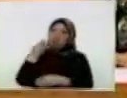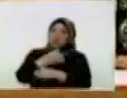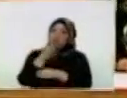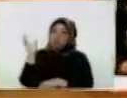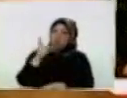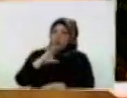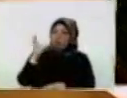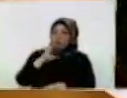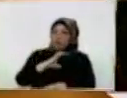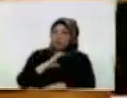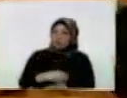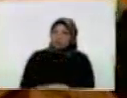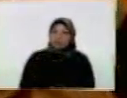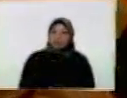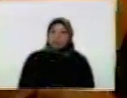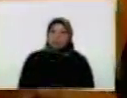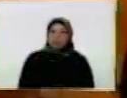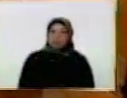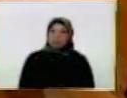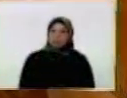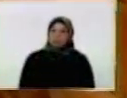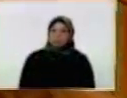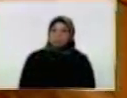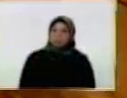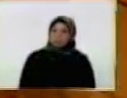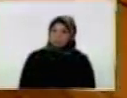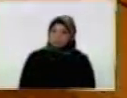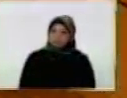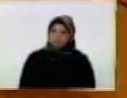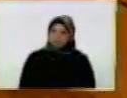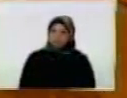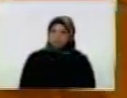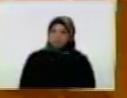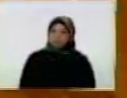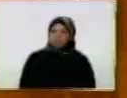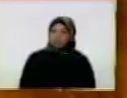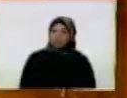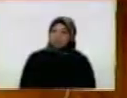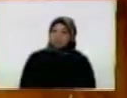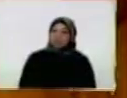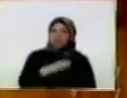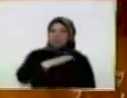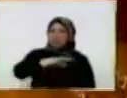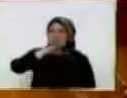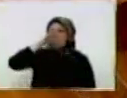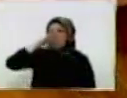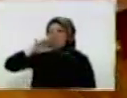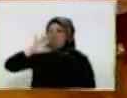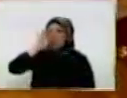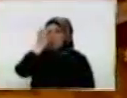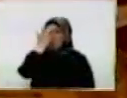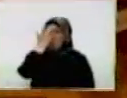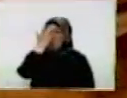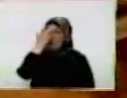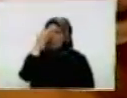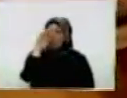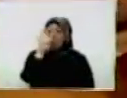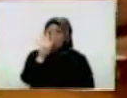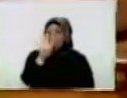cuando llegamos al hoy cuartel de la montaña, le puedo decir con toda la